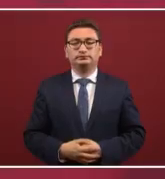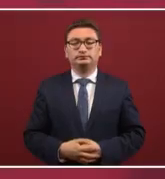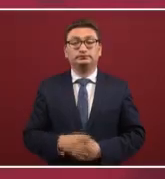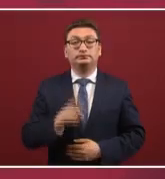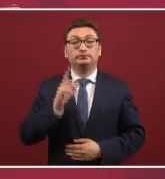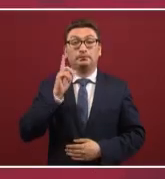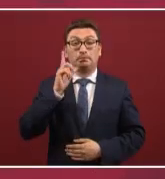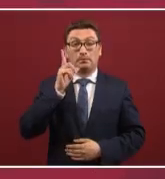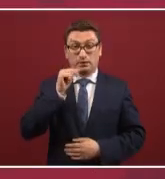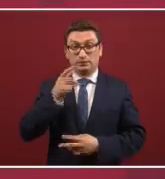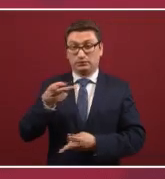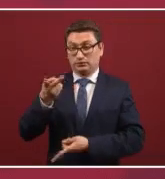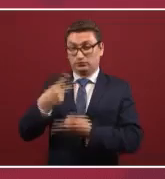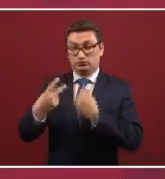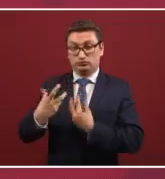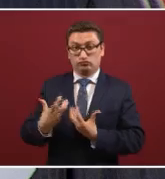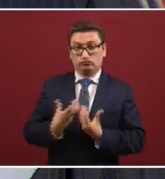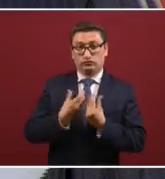directivos